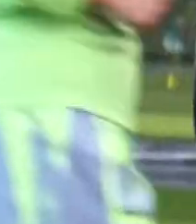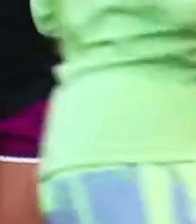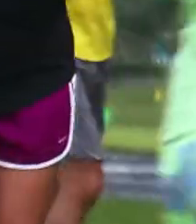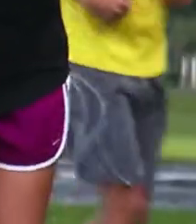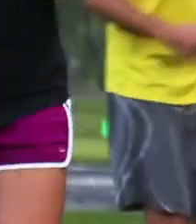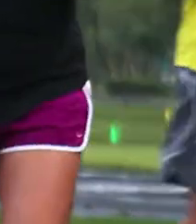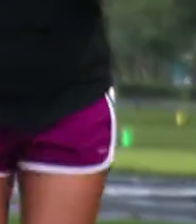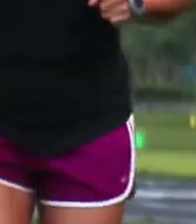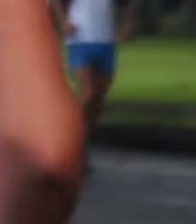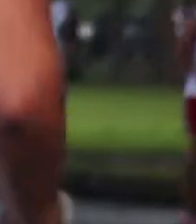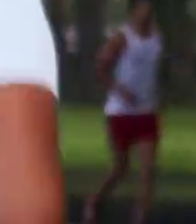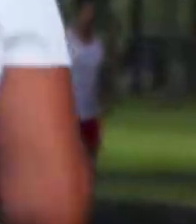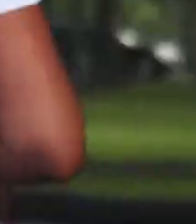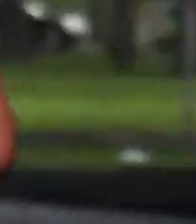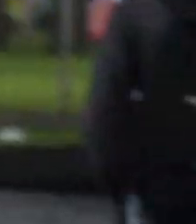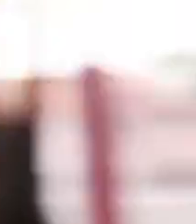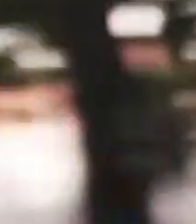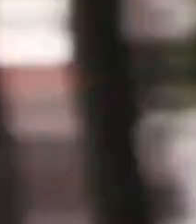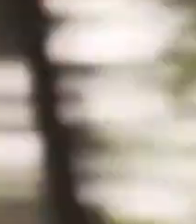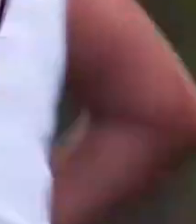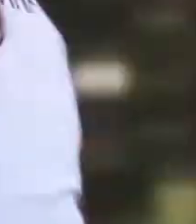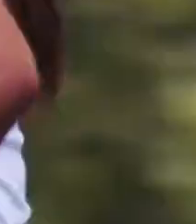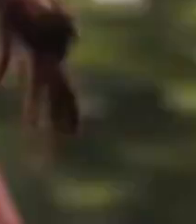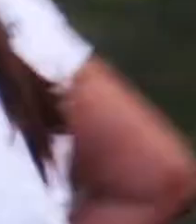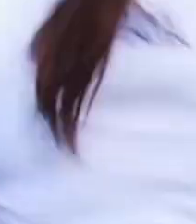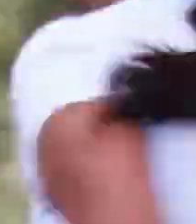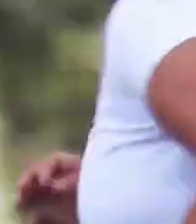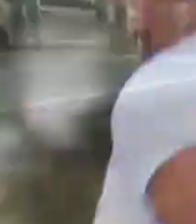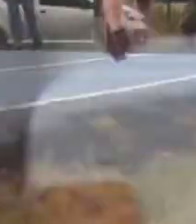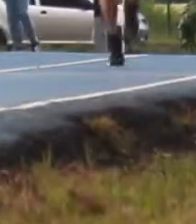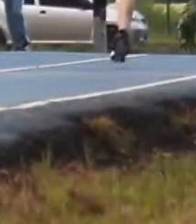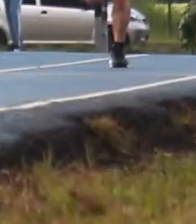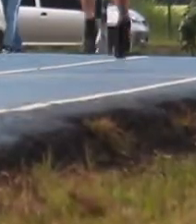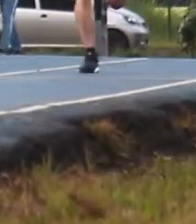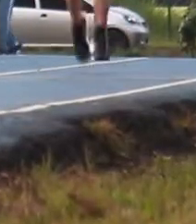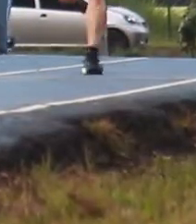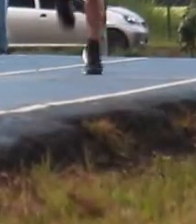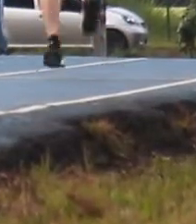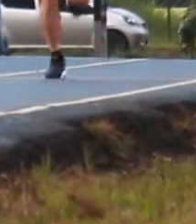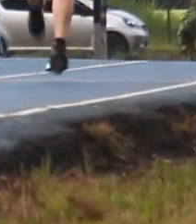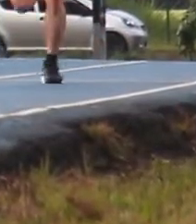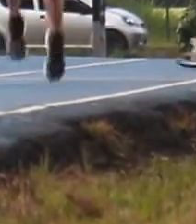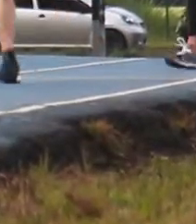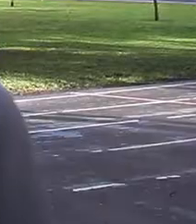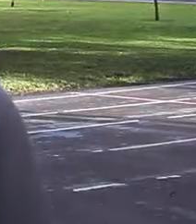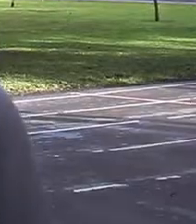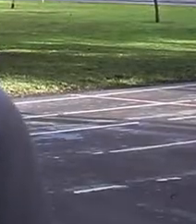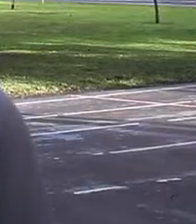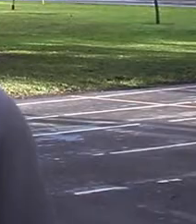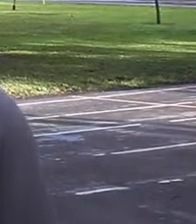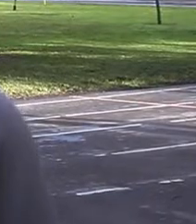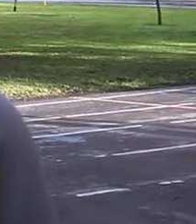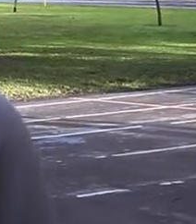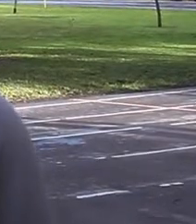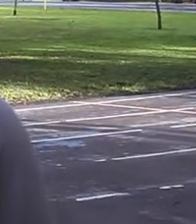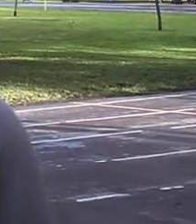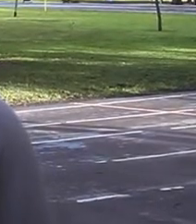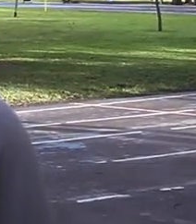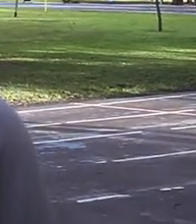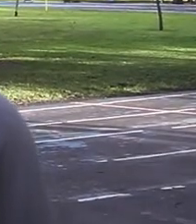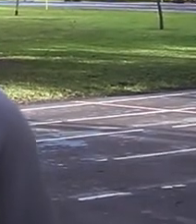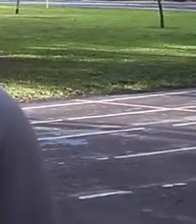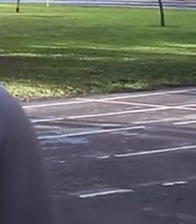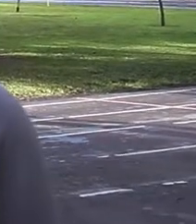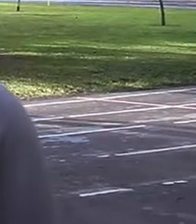La intención es meterle un poquito de carga, un poquito de intensidad, que ella soporte entrenamientos de larga